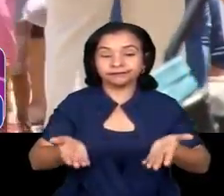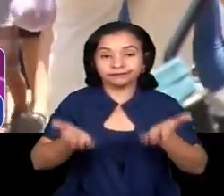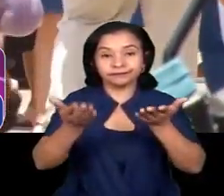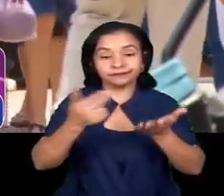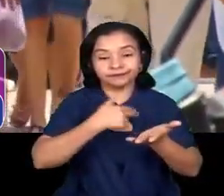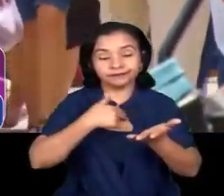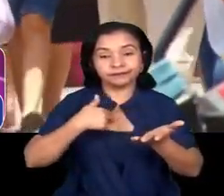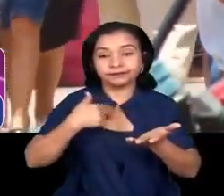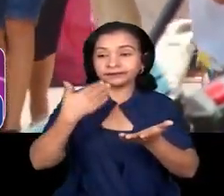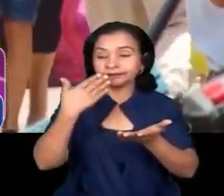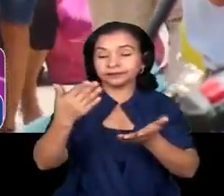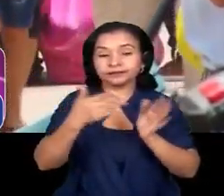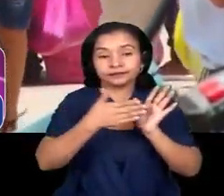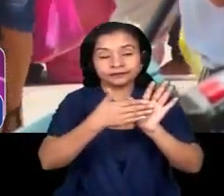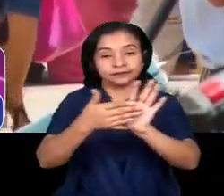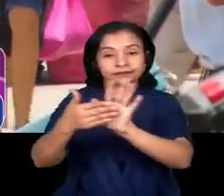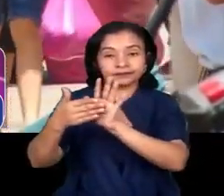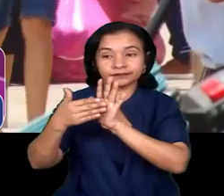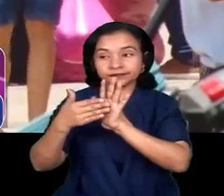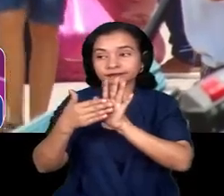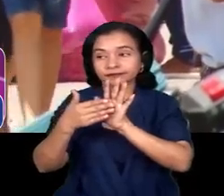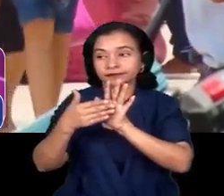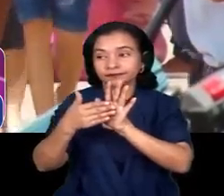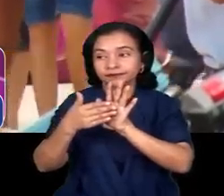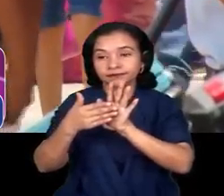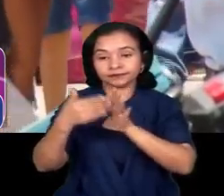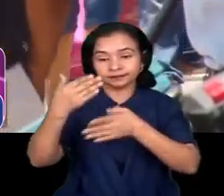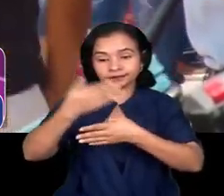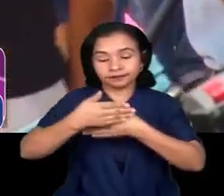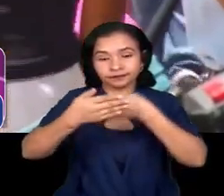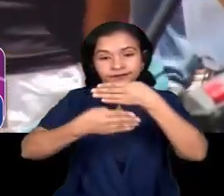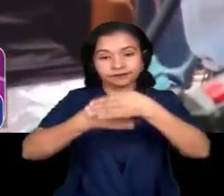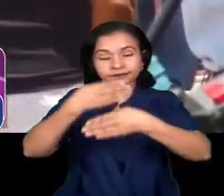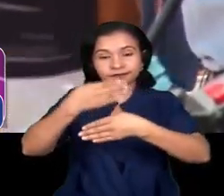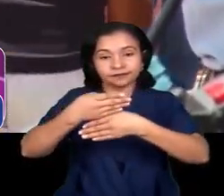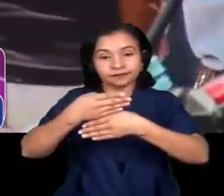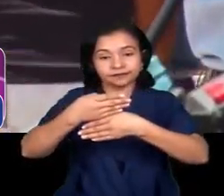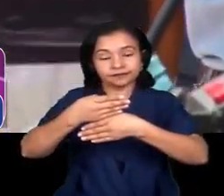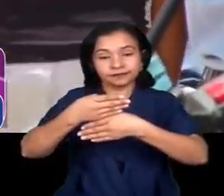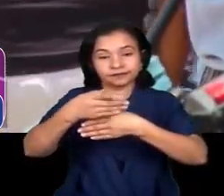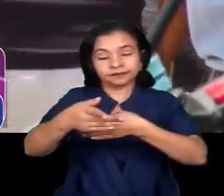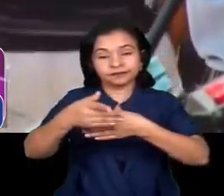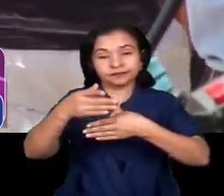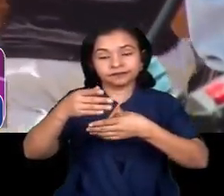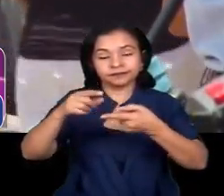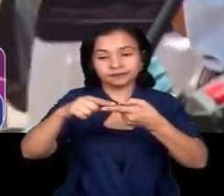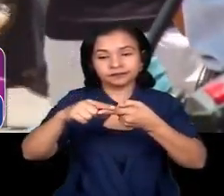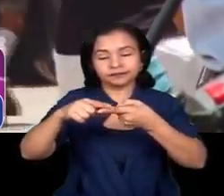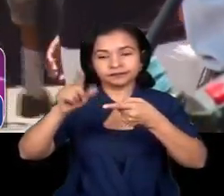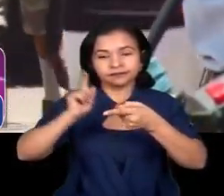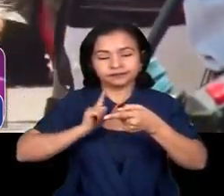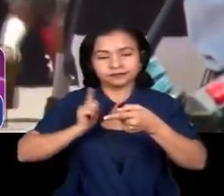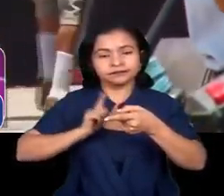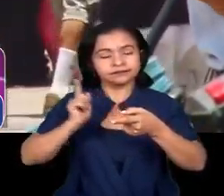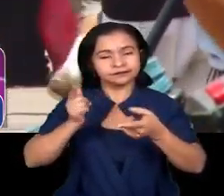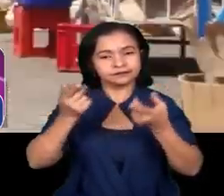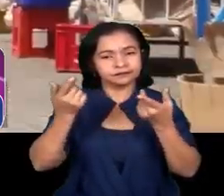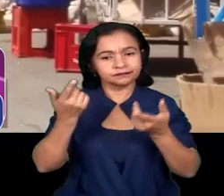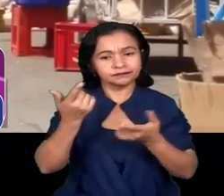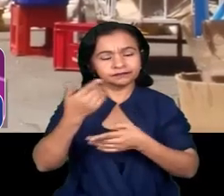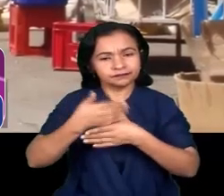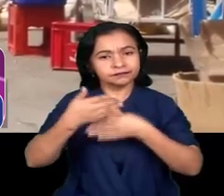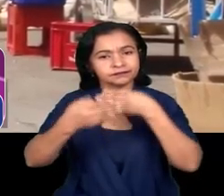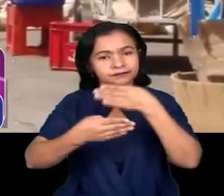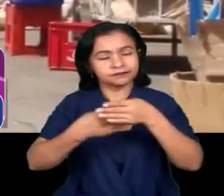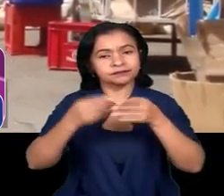la oportunidad de demostrar que una empresa de construcción que tenemos en las cámaras de comipymes tiene también la